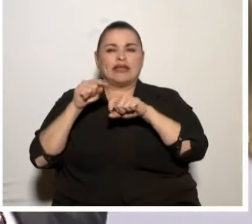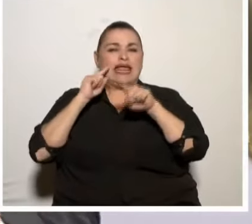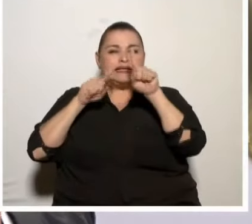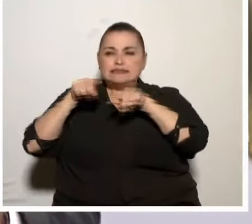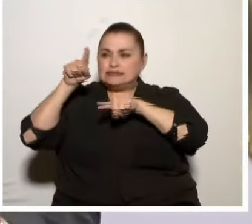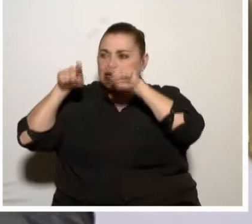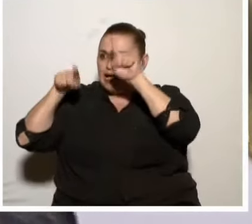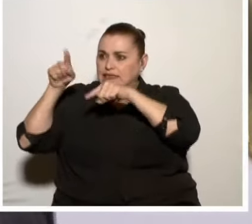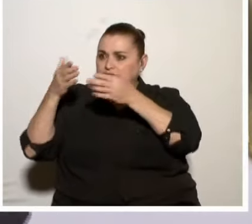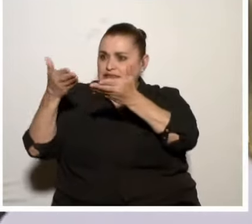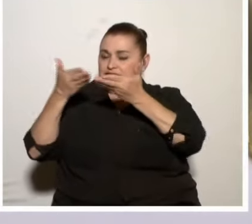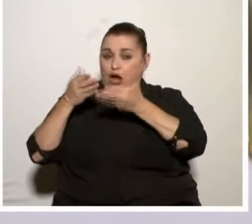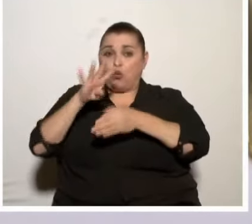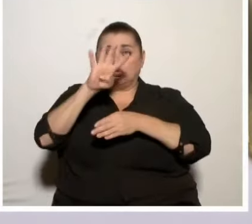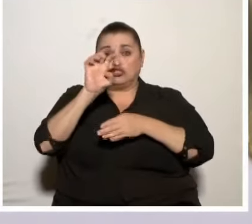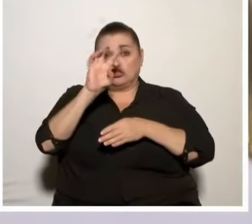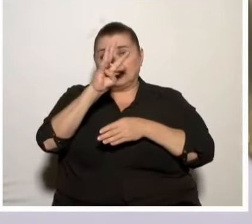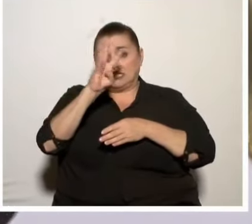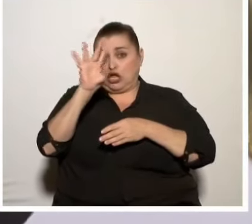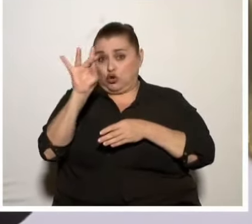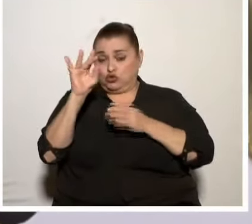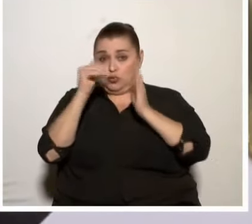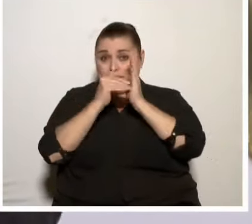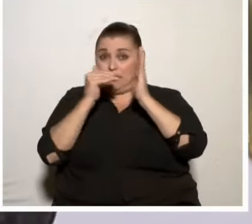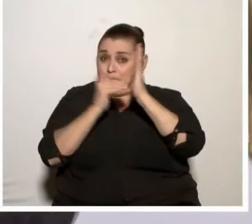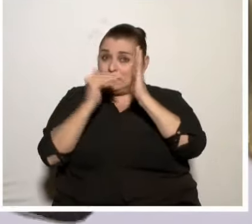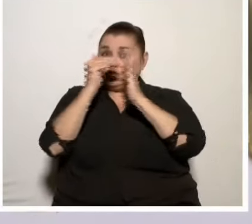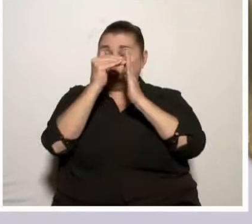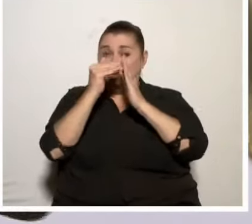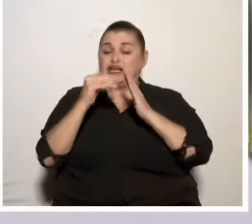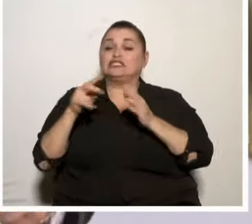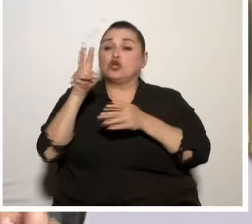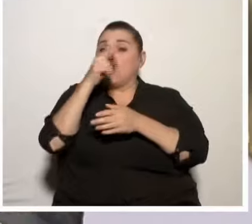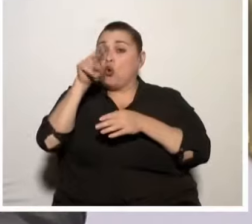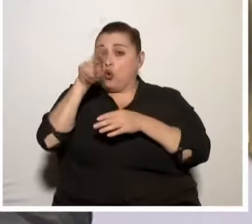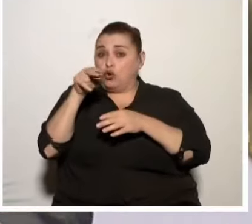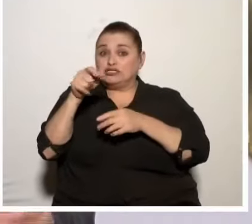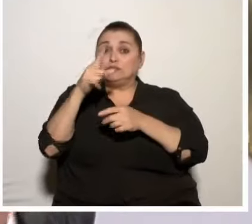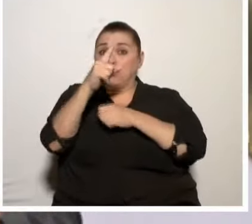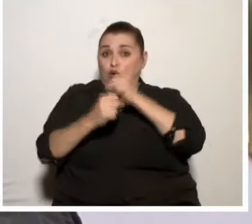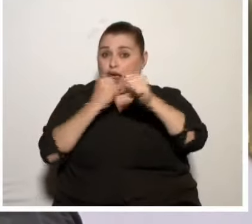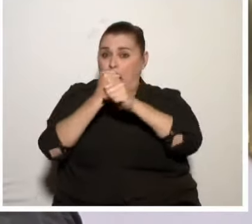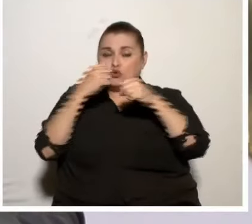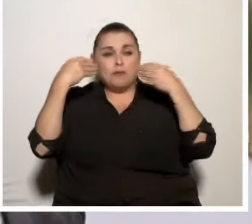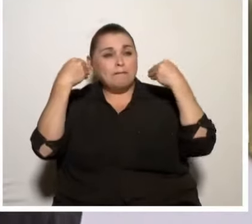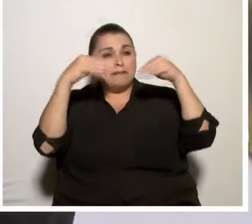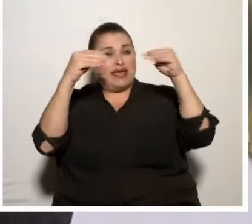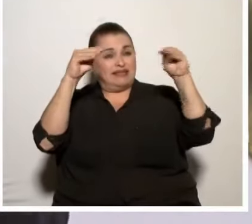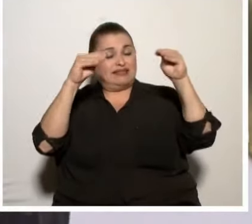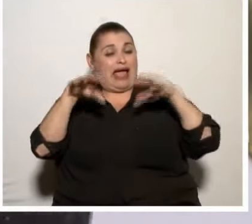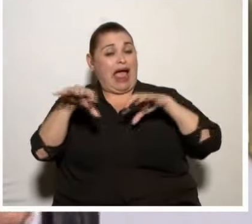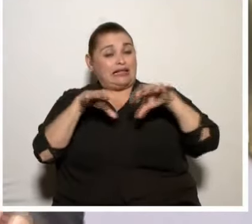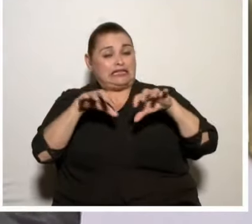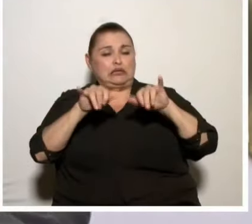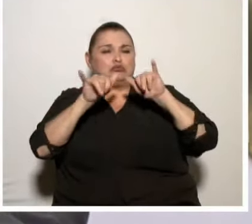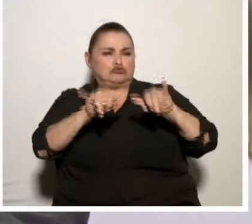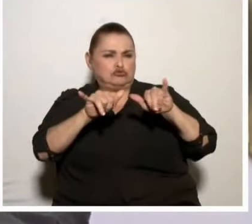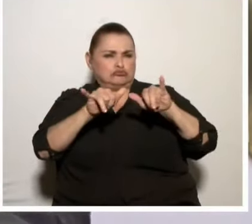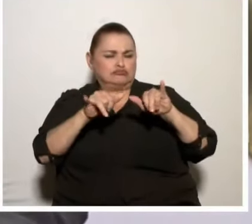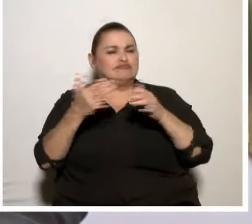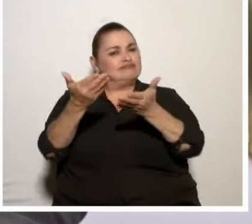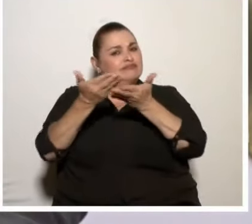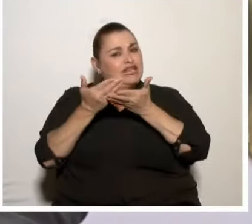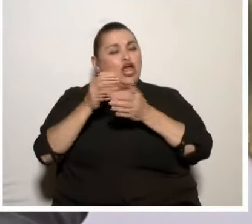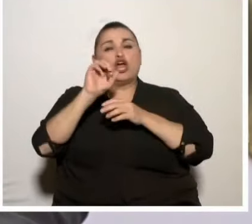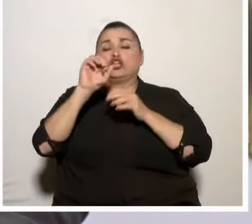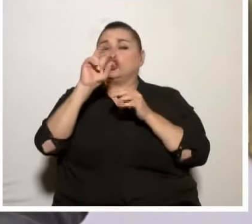generarían 468.000 millones de colones por año y la venta de activos ociosos que generarían 200.000 millones de